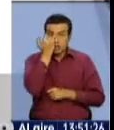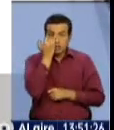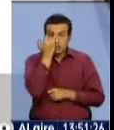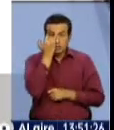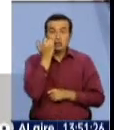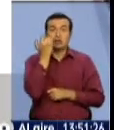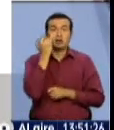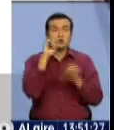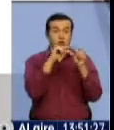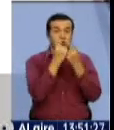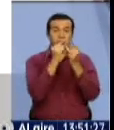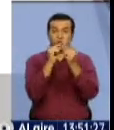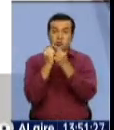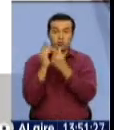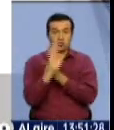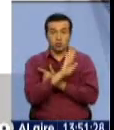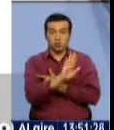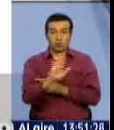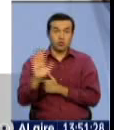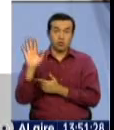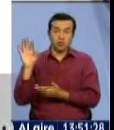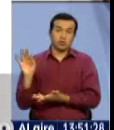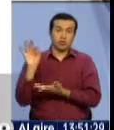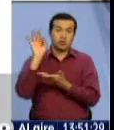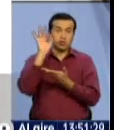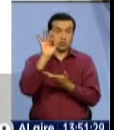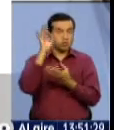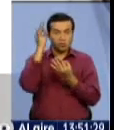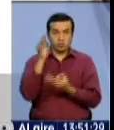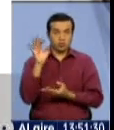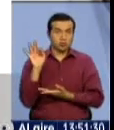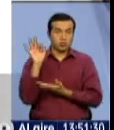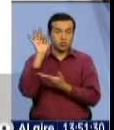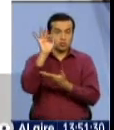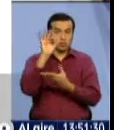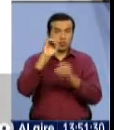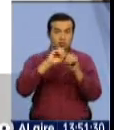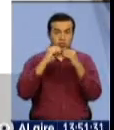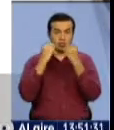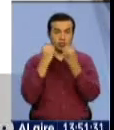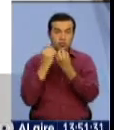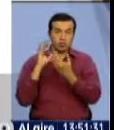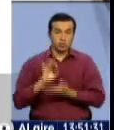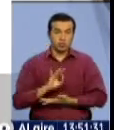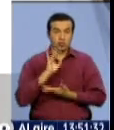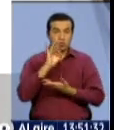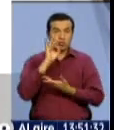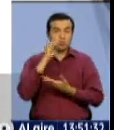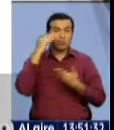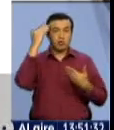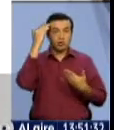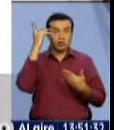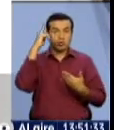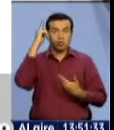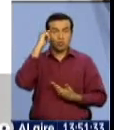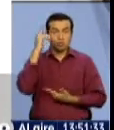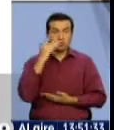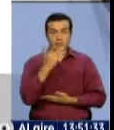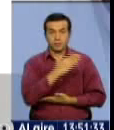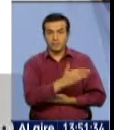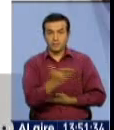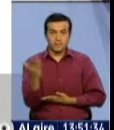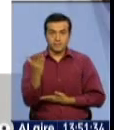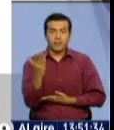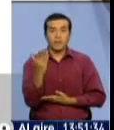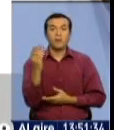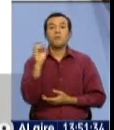y nacionalidades tengan representación directa en los órganos de representación política del Estado en